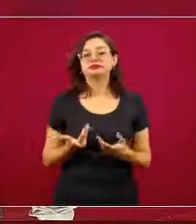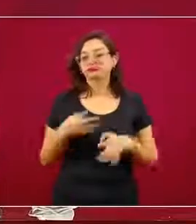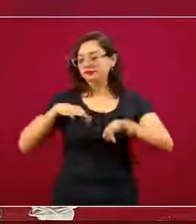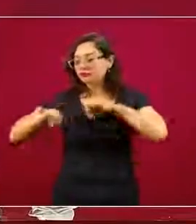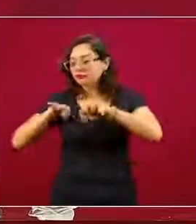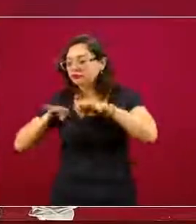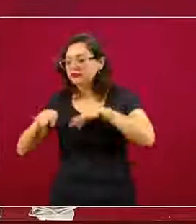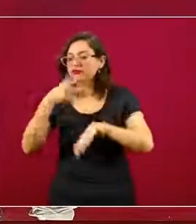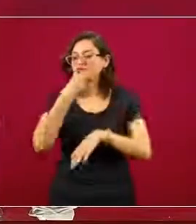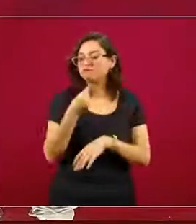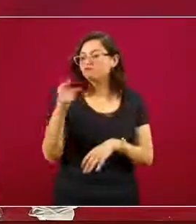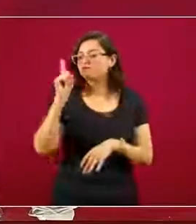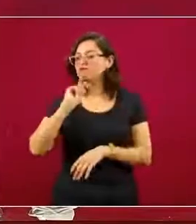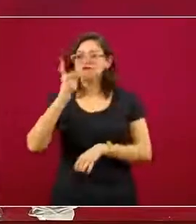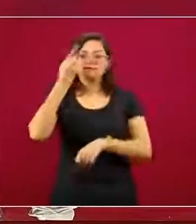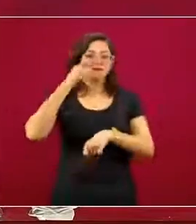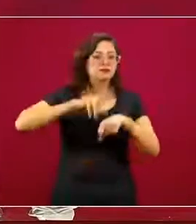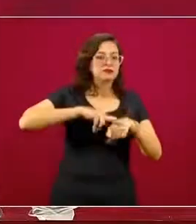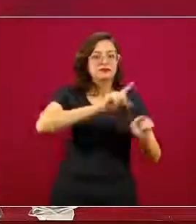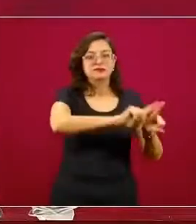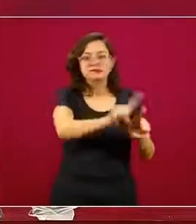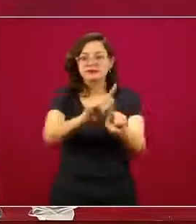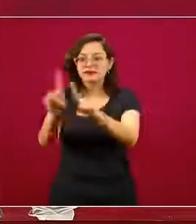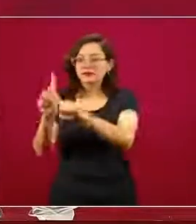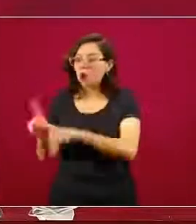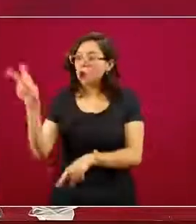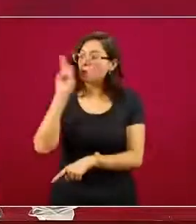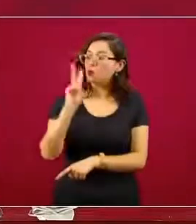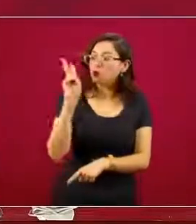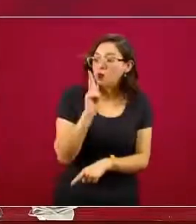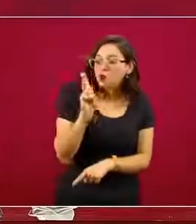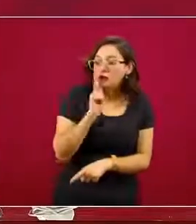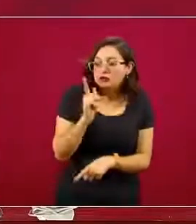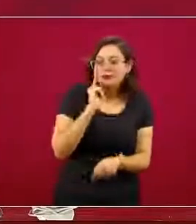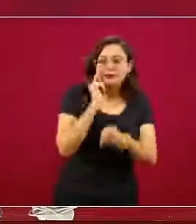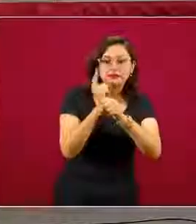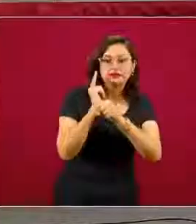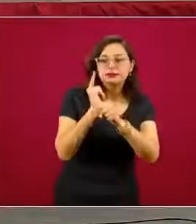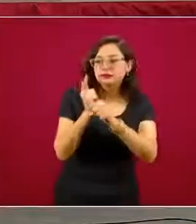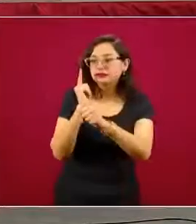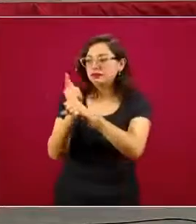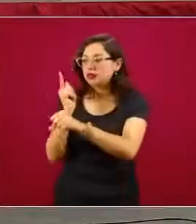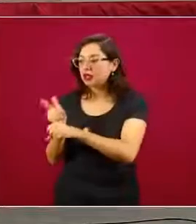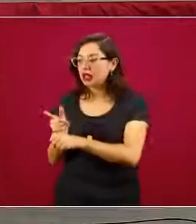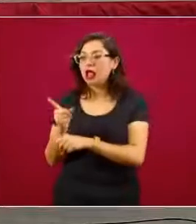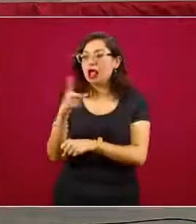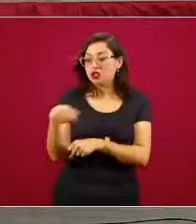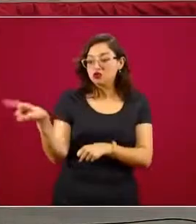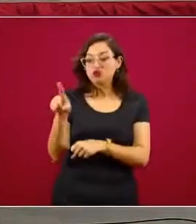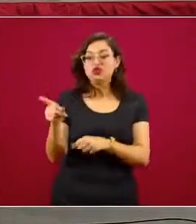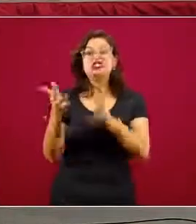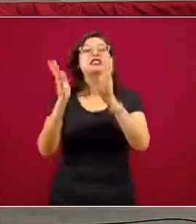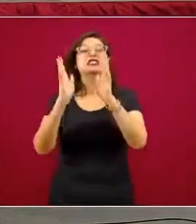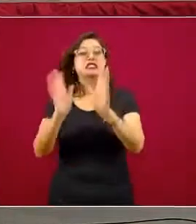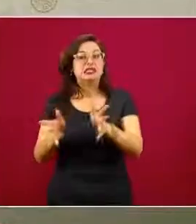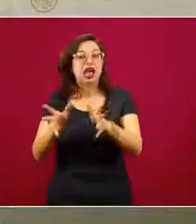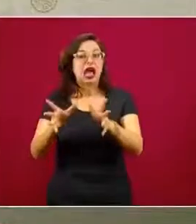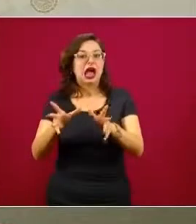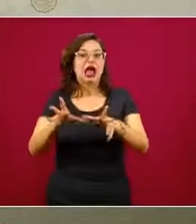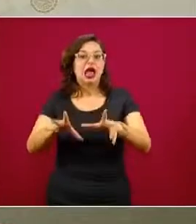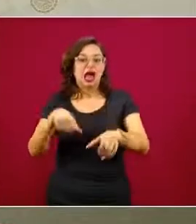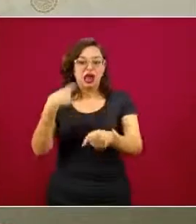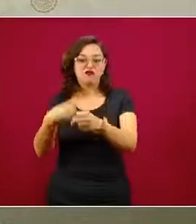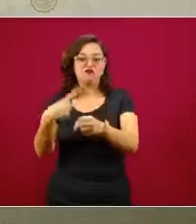trabajadoras, trabajadores, directivos, directivas, para que en la medida en que sepamos cuáles y cuántos ya tienen